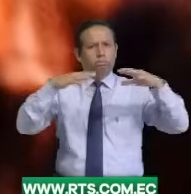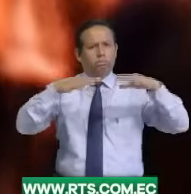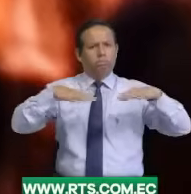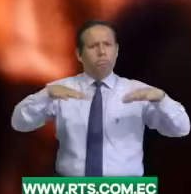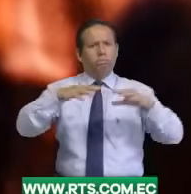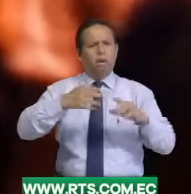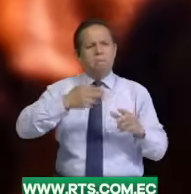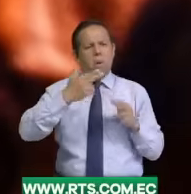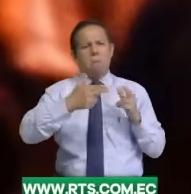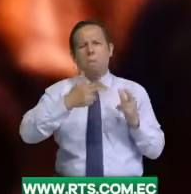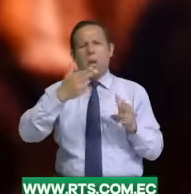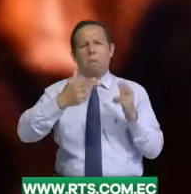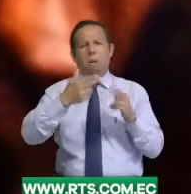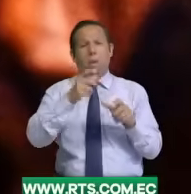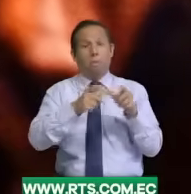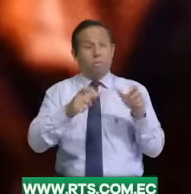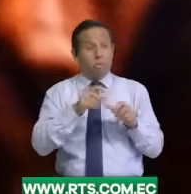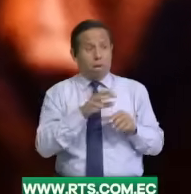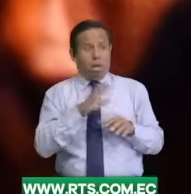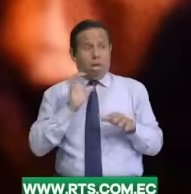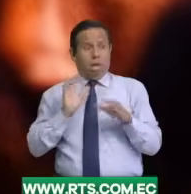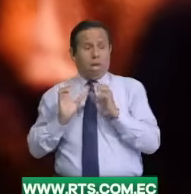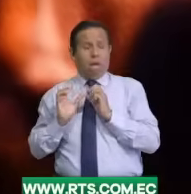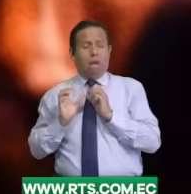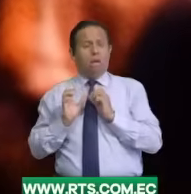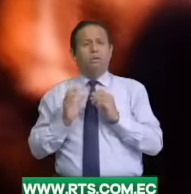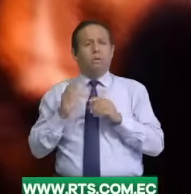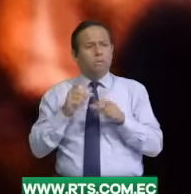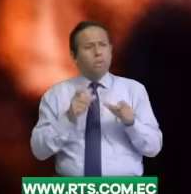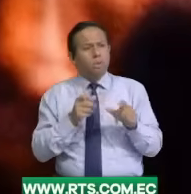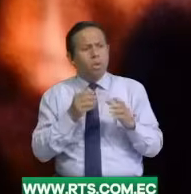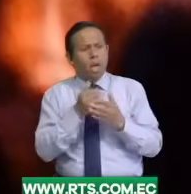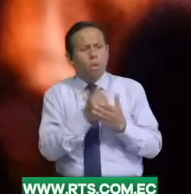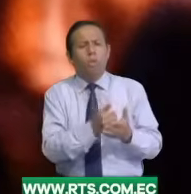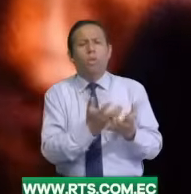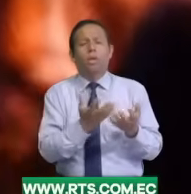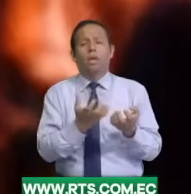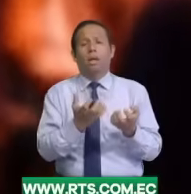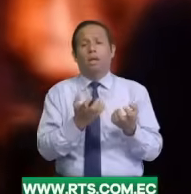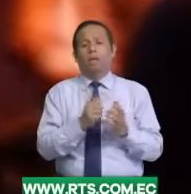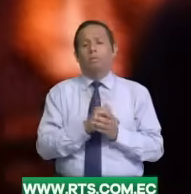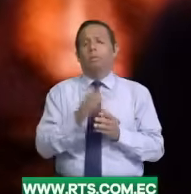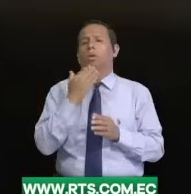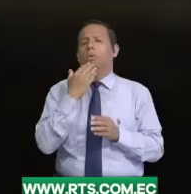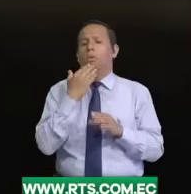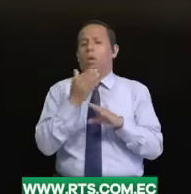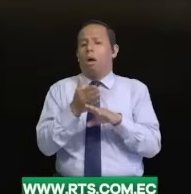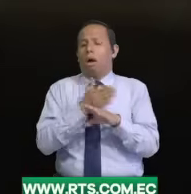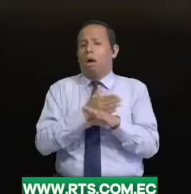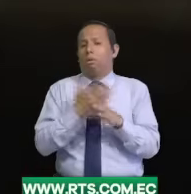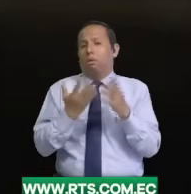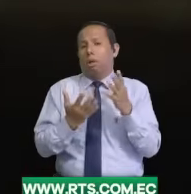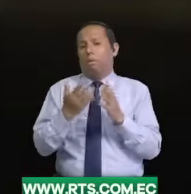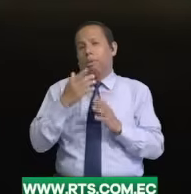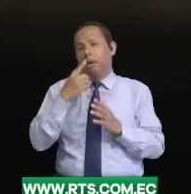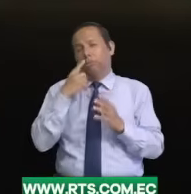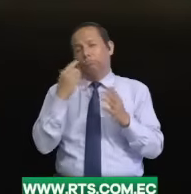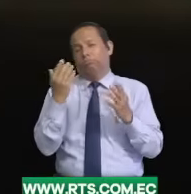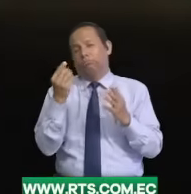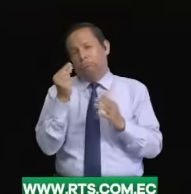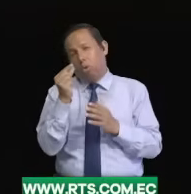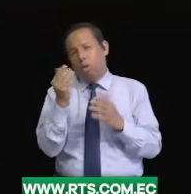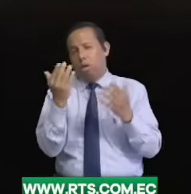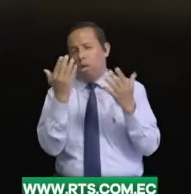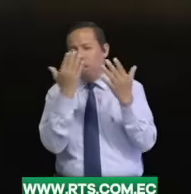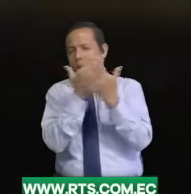a muchas personas correr para salvarle la vida a la víctima. Y antes de eso se pudo haber confundido porque con la euforia